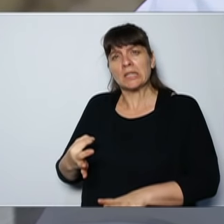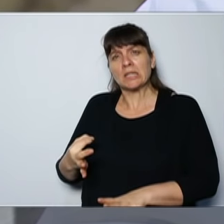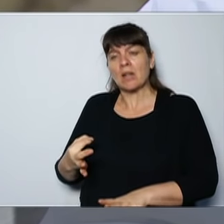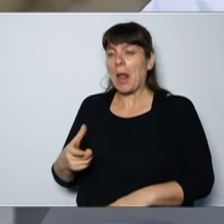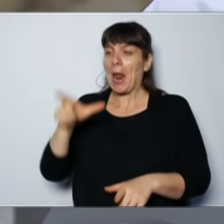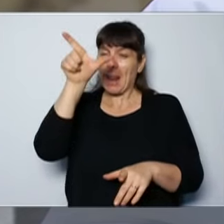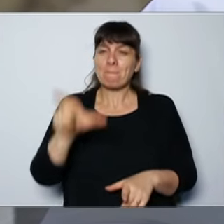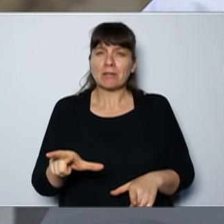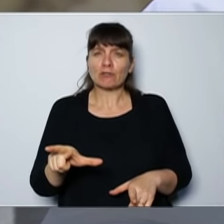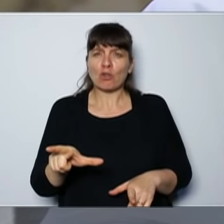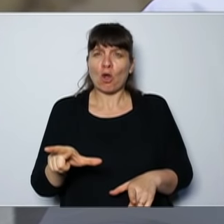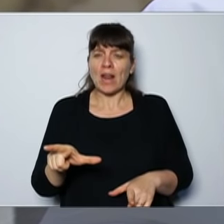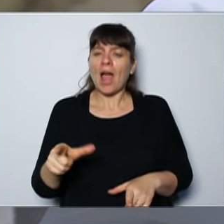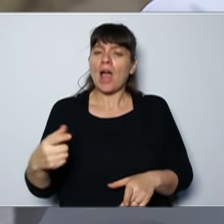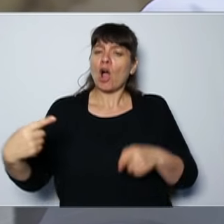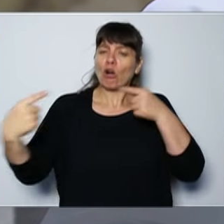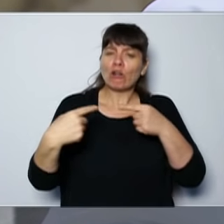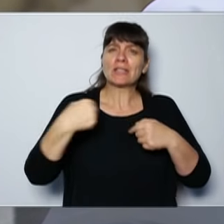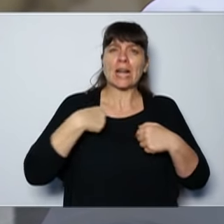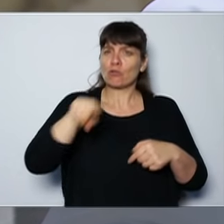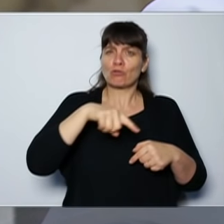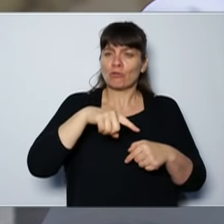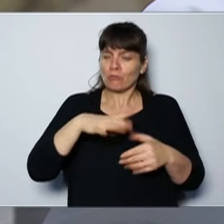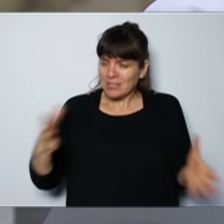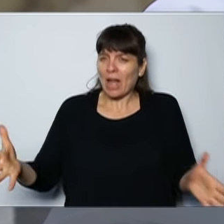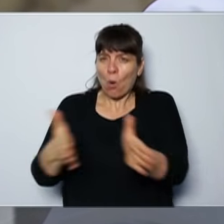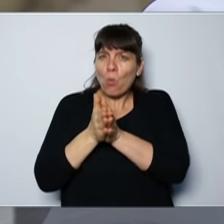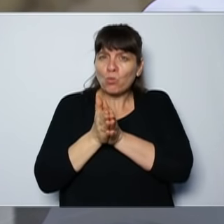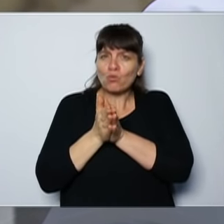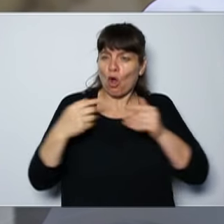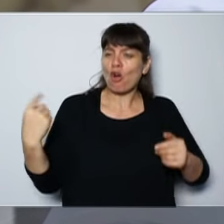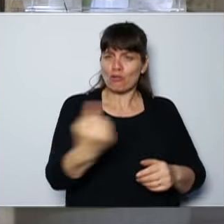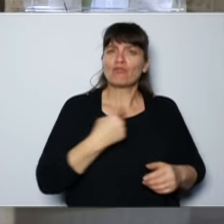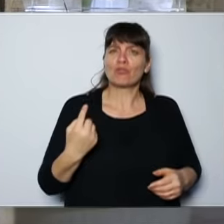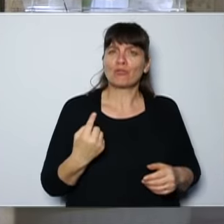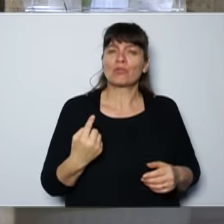El que no está contra nosotros, está con nosotros.